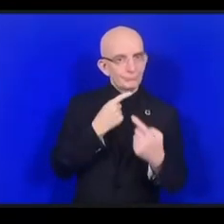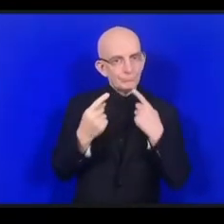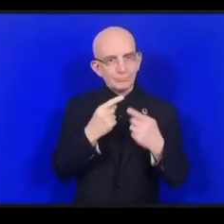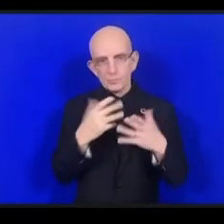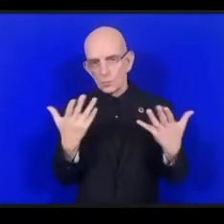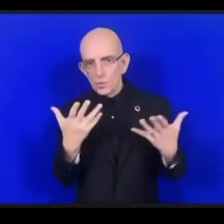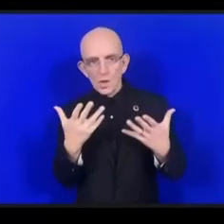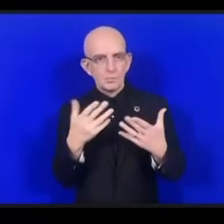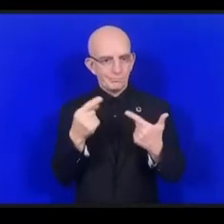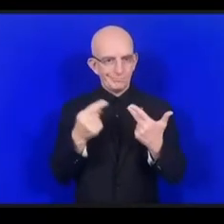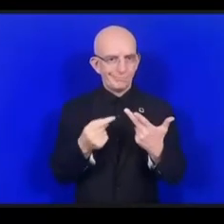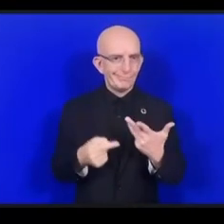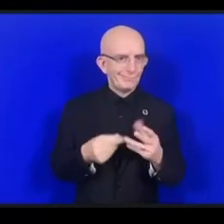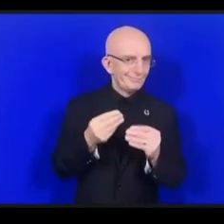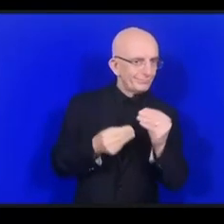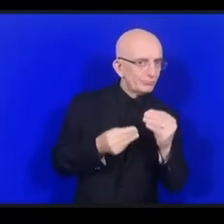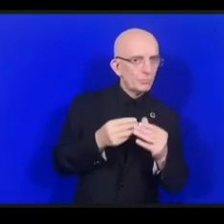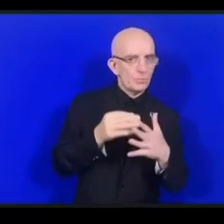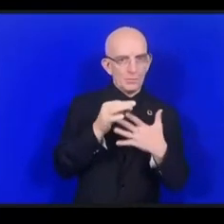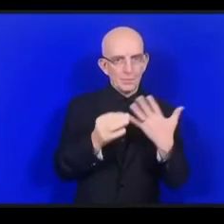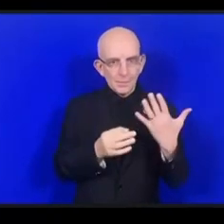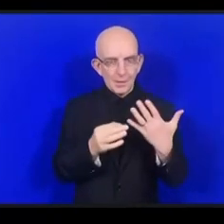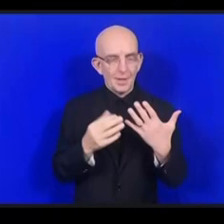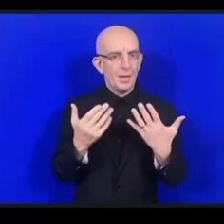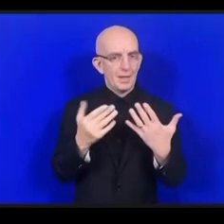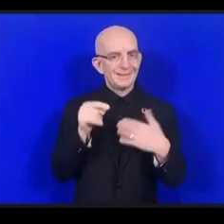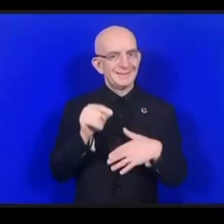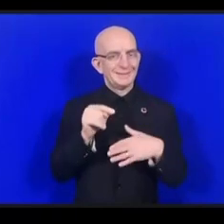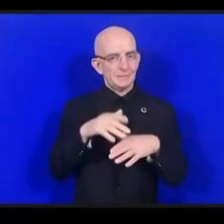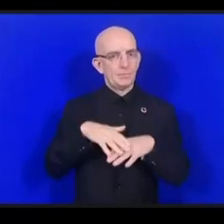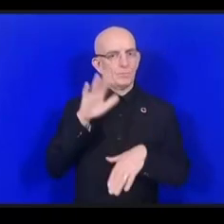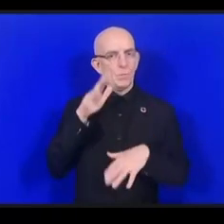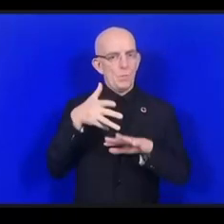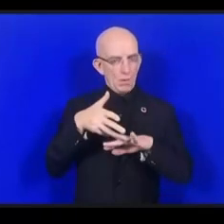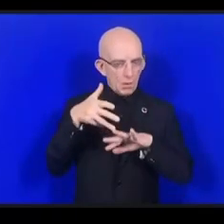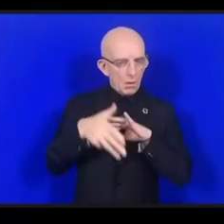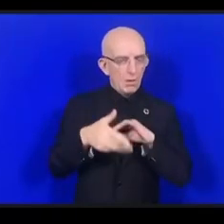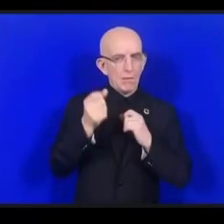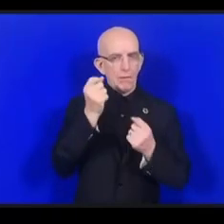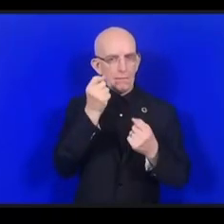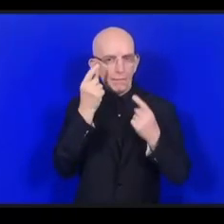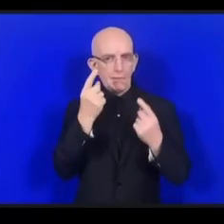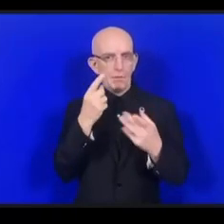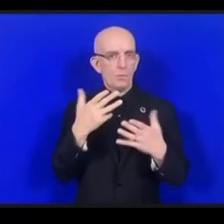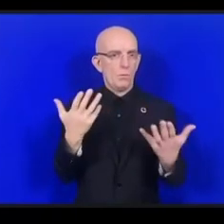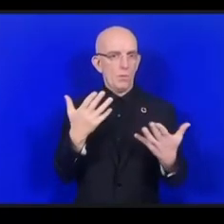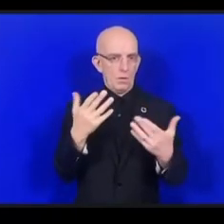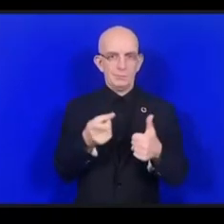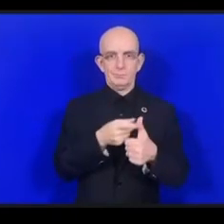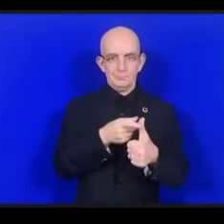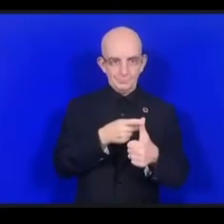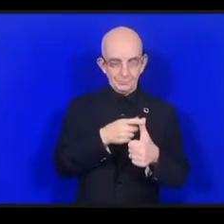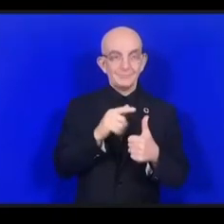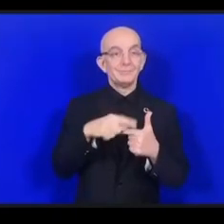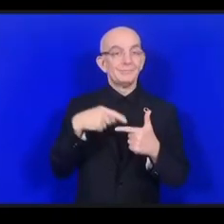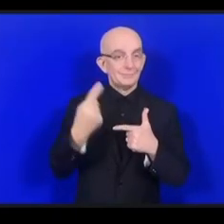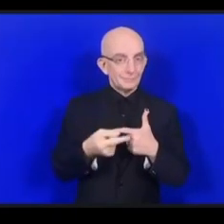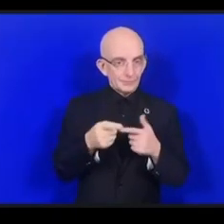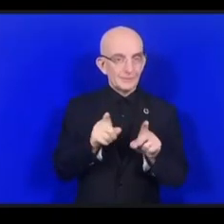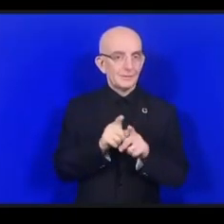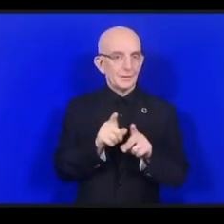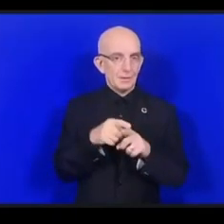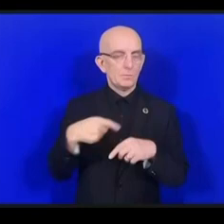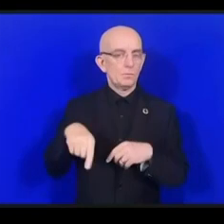de de los problemas pero también nos gusta tener un mejor entendimiento de las cosas y